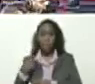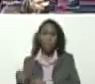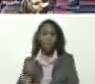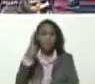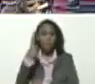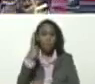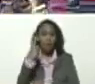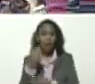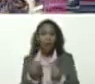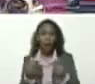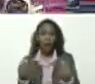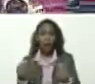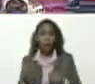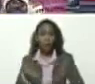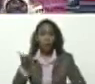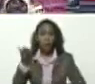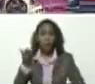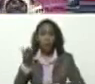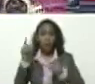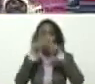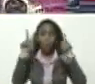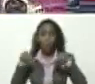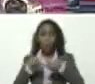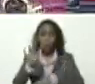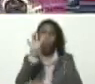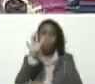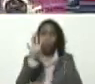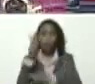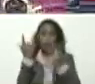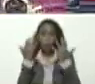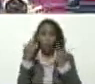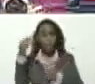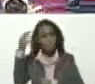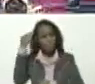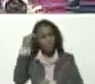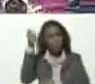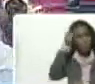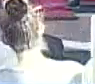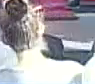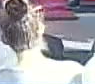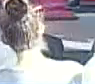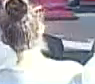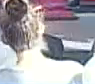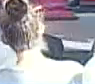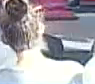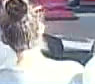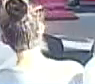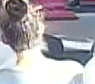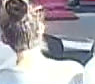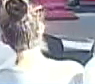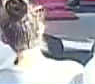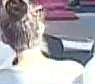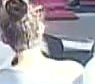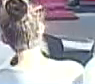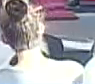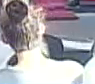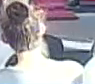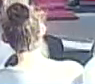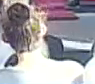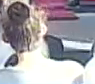certezas, Retratos a cuatro manos de una memoria pueblo. De verdad,